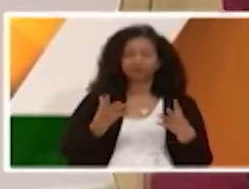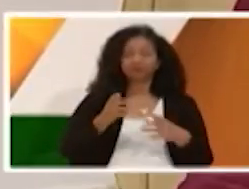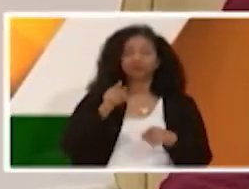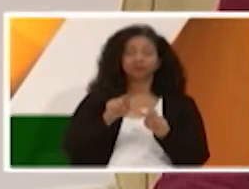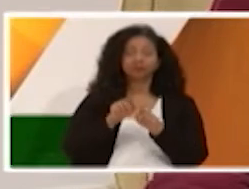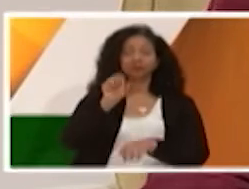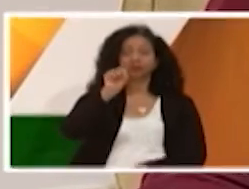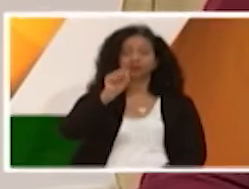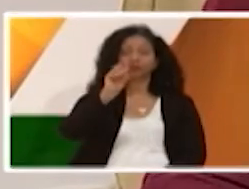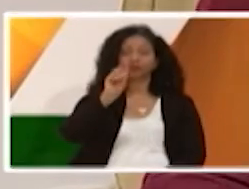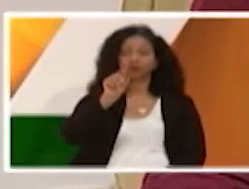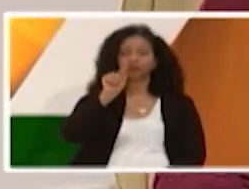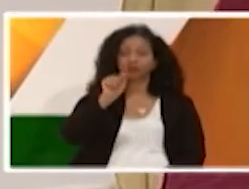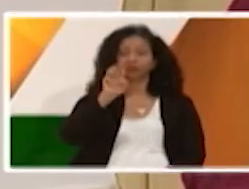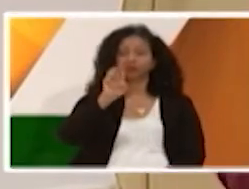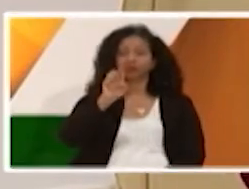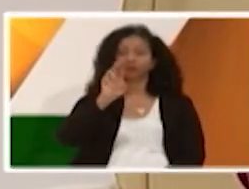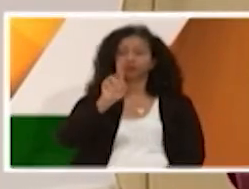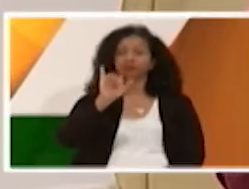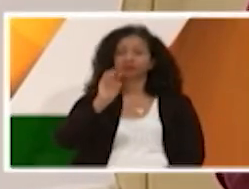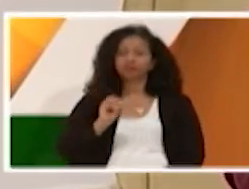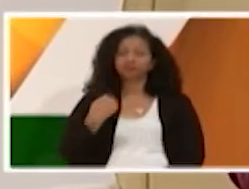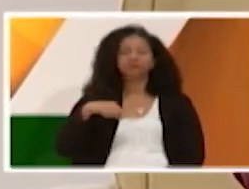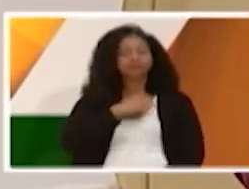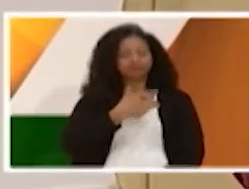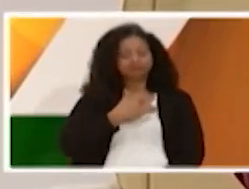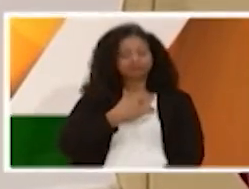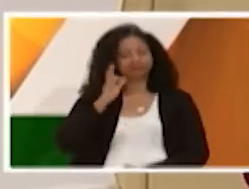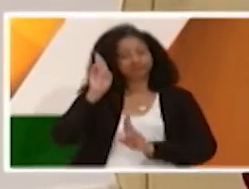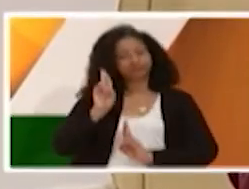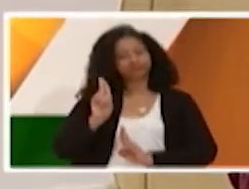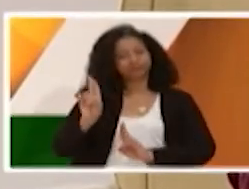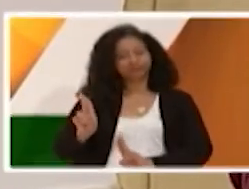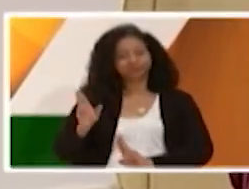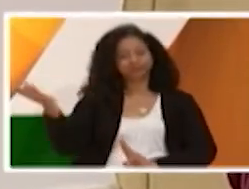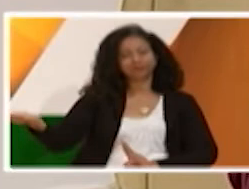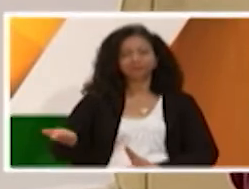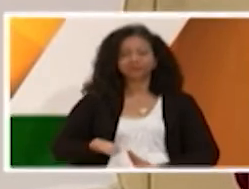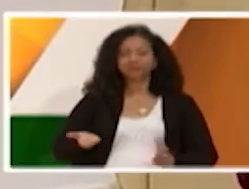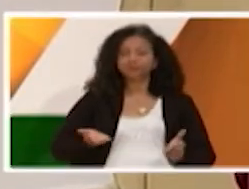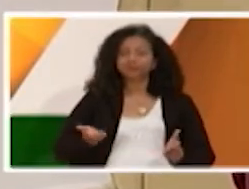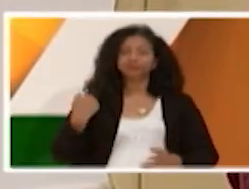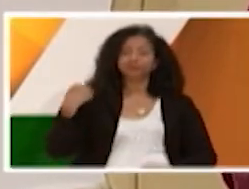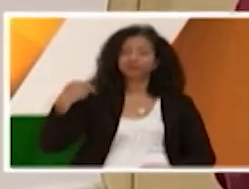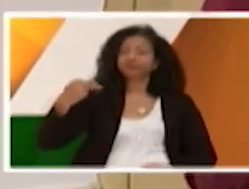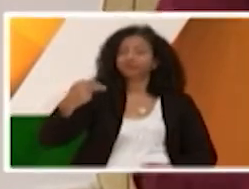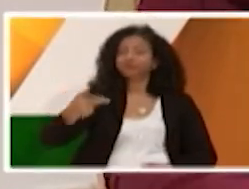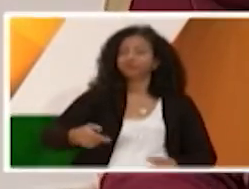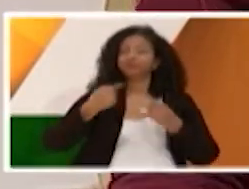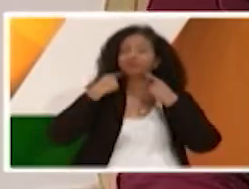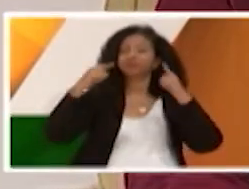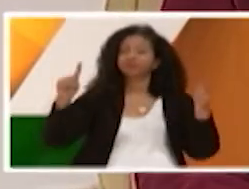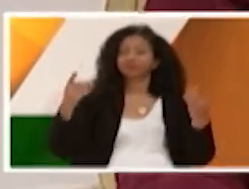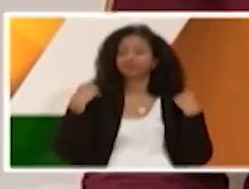Soterio, ni qué decir, ¿no? Que nos honra con su presencia, la leyenda del deporte de la República Dominicana.